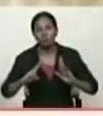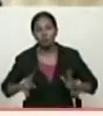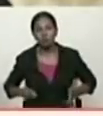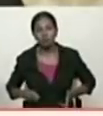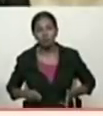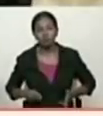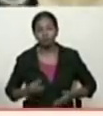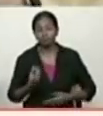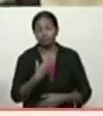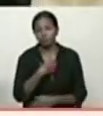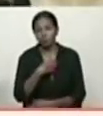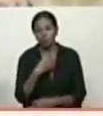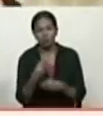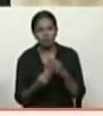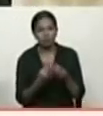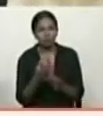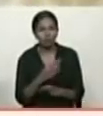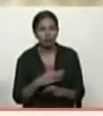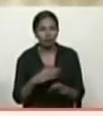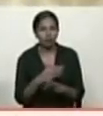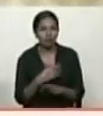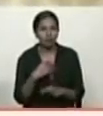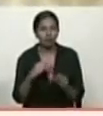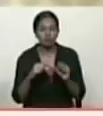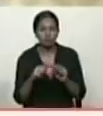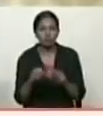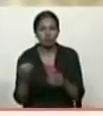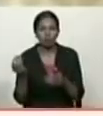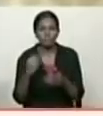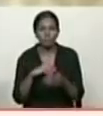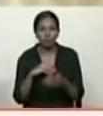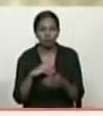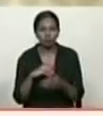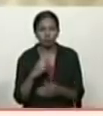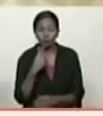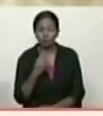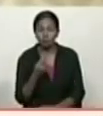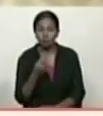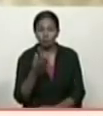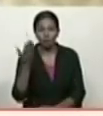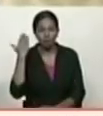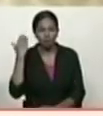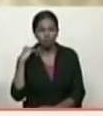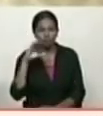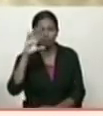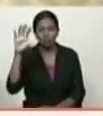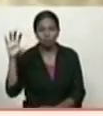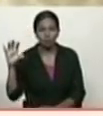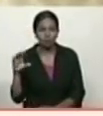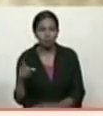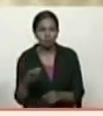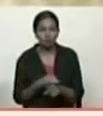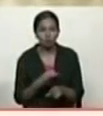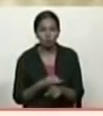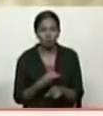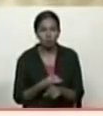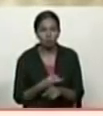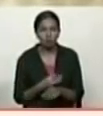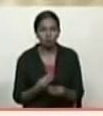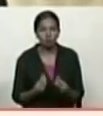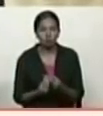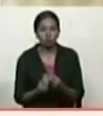le funcionó. Pareciera que quieren volver al tema migratorio. Nosotros le hemos dicho a nuestros países, a los gobiernos de los países